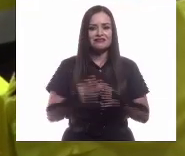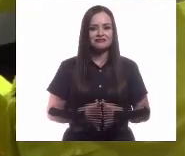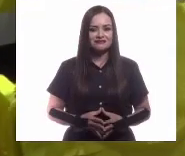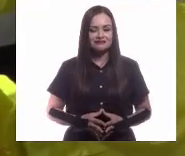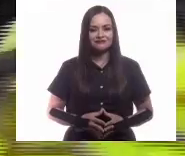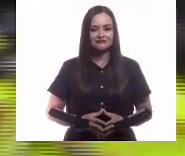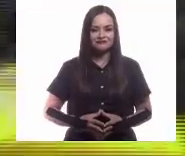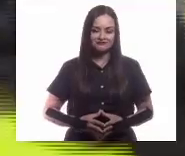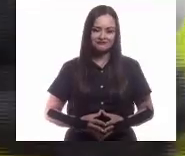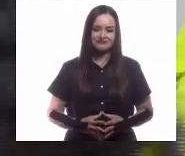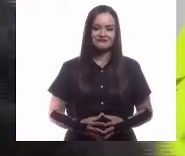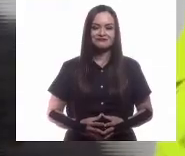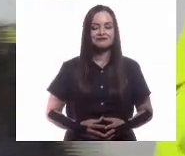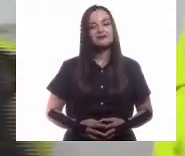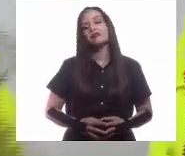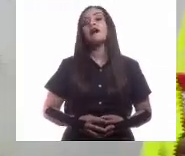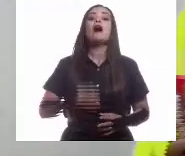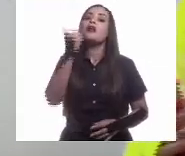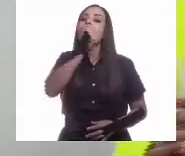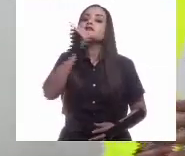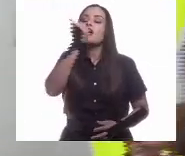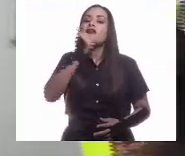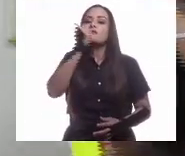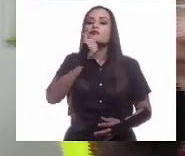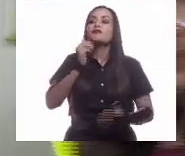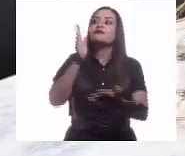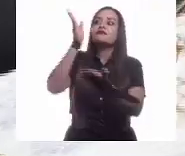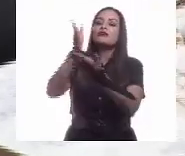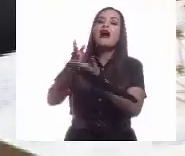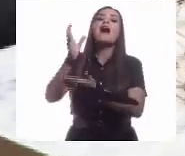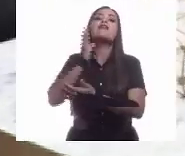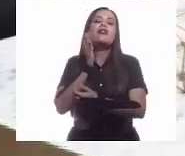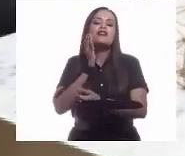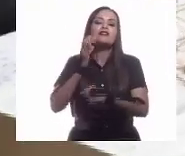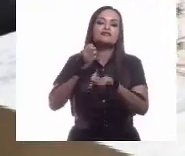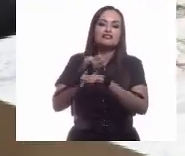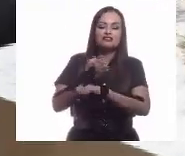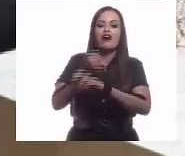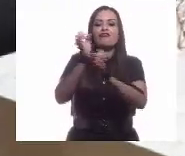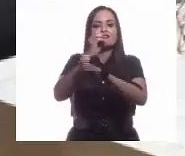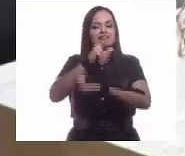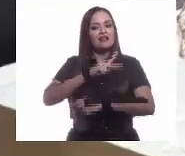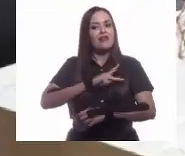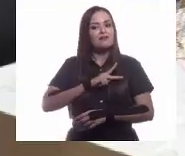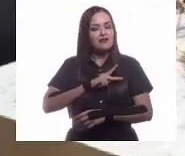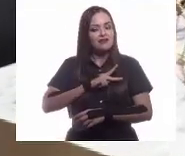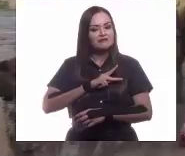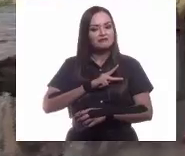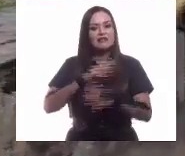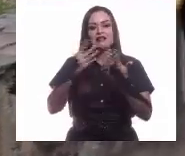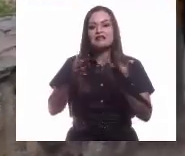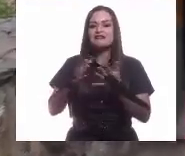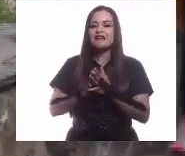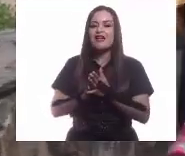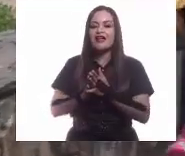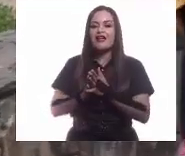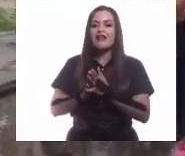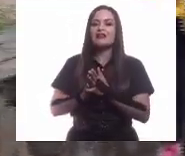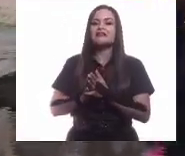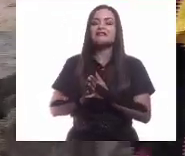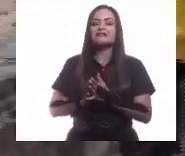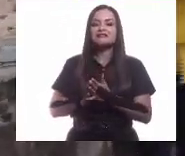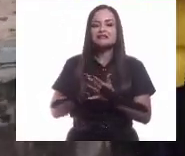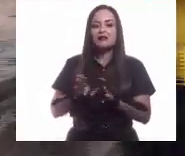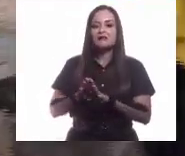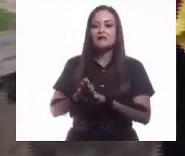Bueno, y van al Congreso, a Palacio de Gobierno, a la oficina del gobernador, y termina el paseo en la